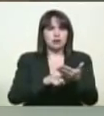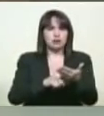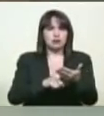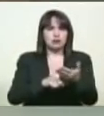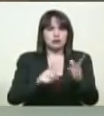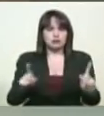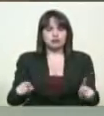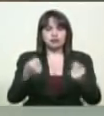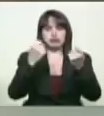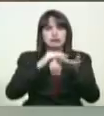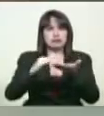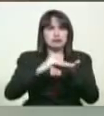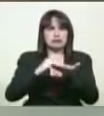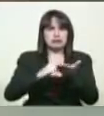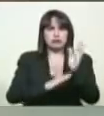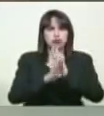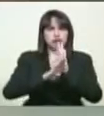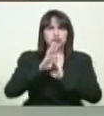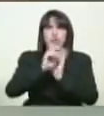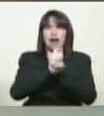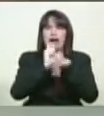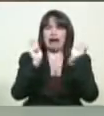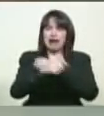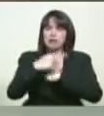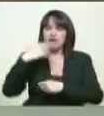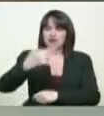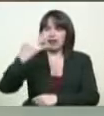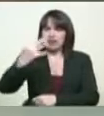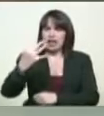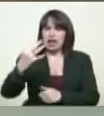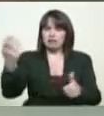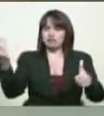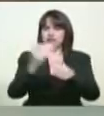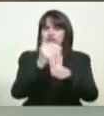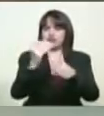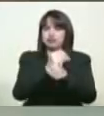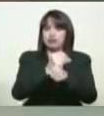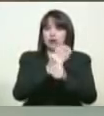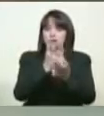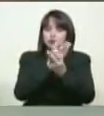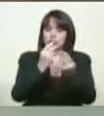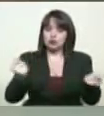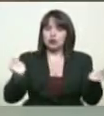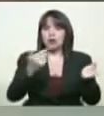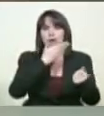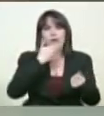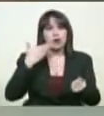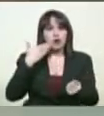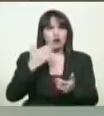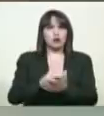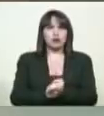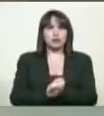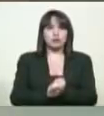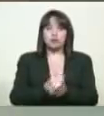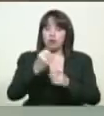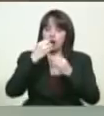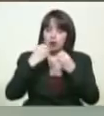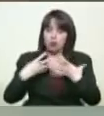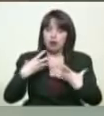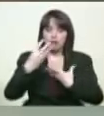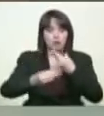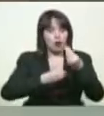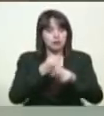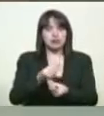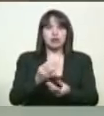recuperación crecimiento y transformación y logro de la prosperidad económica por la buena